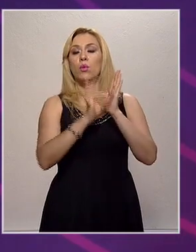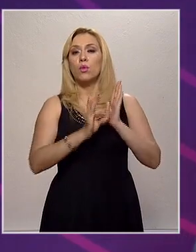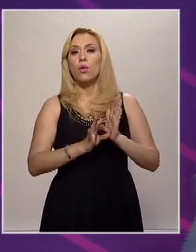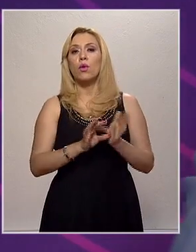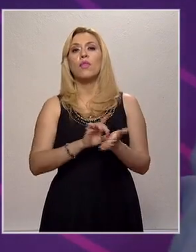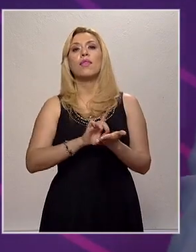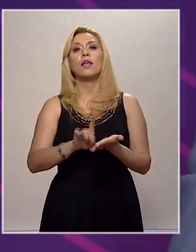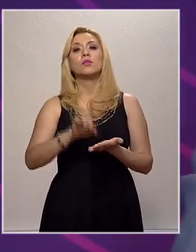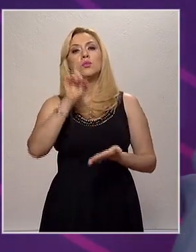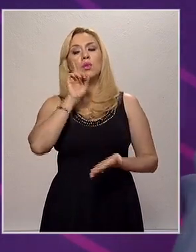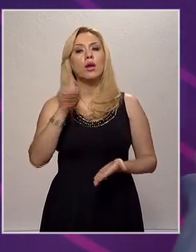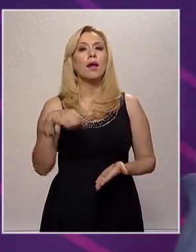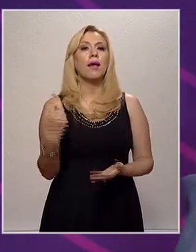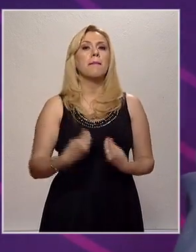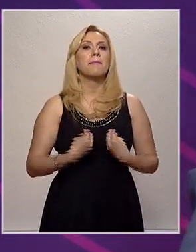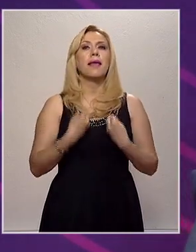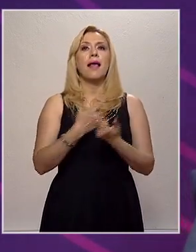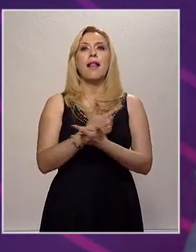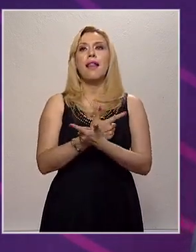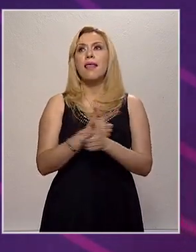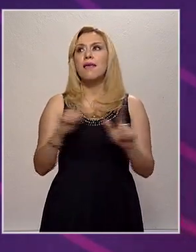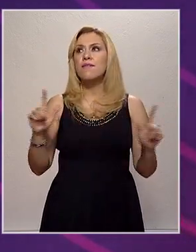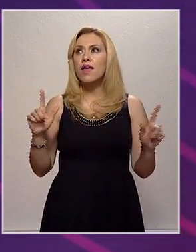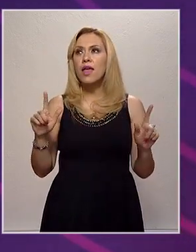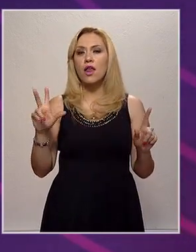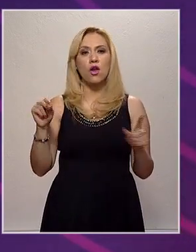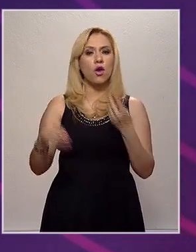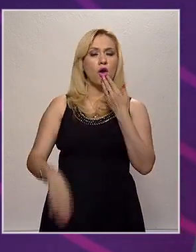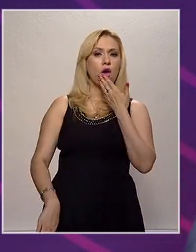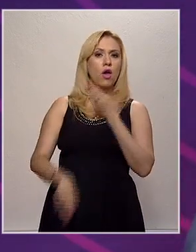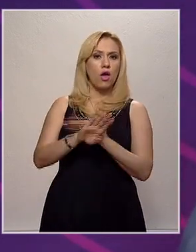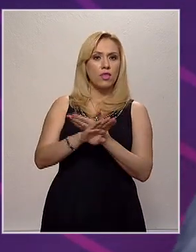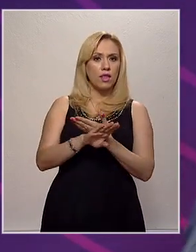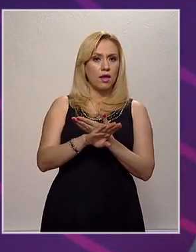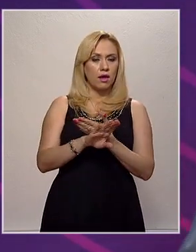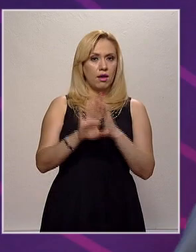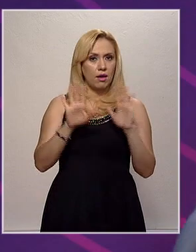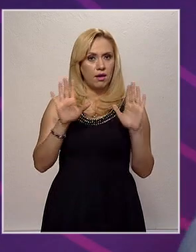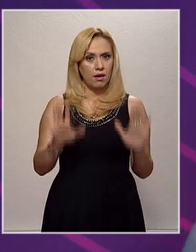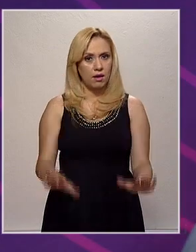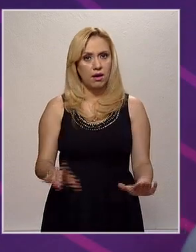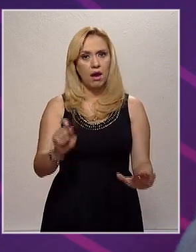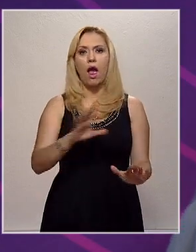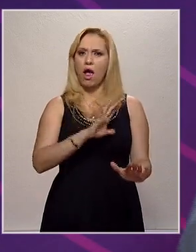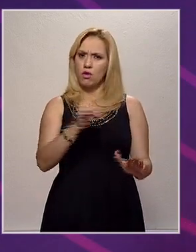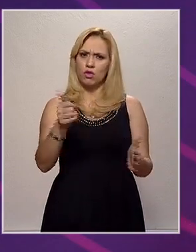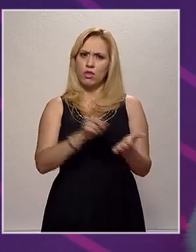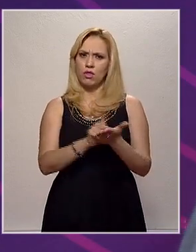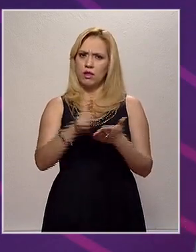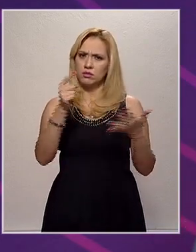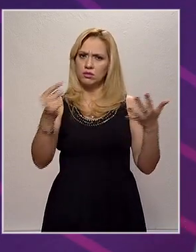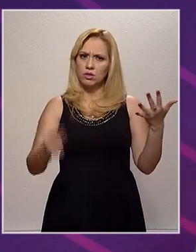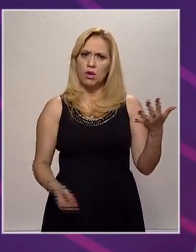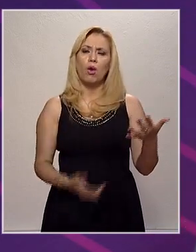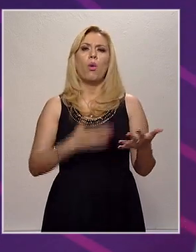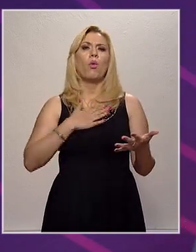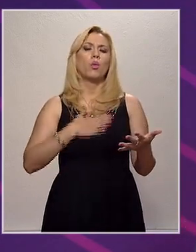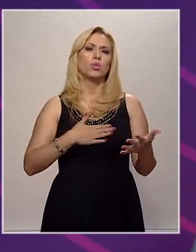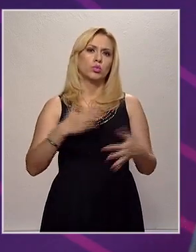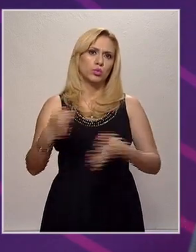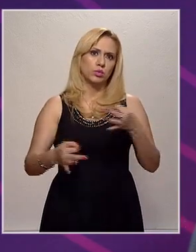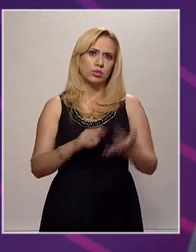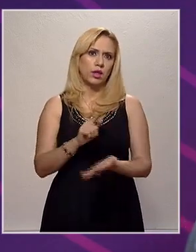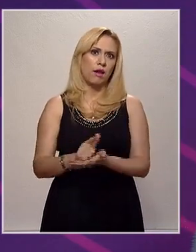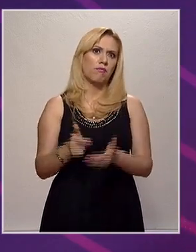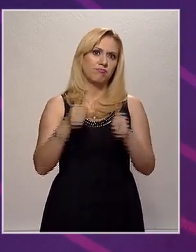derecho de las mujeres a una libre de violencia. Insisto, por virtud del principio de interdependencia están conectados otros derechos como acceso a la justicia.